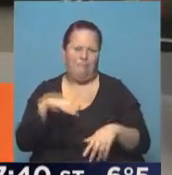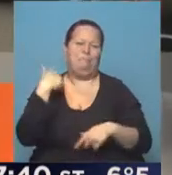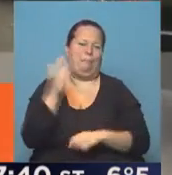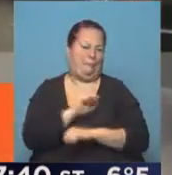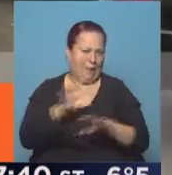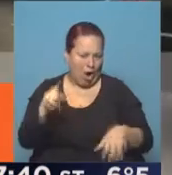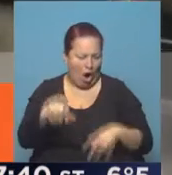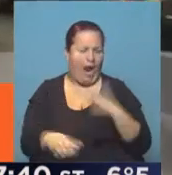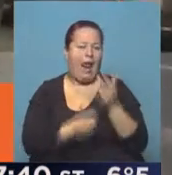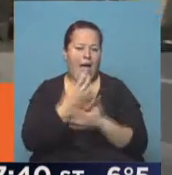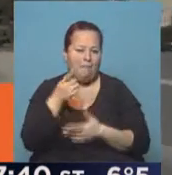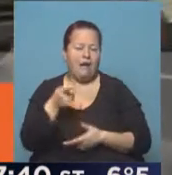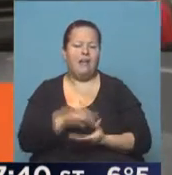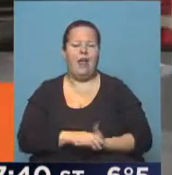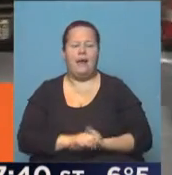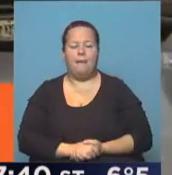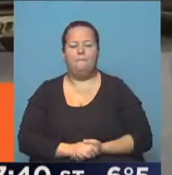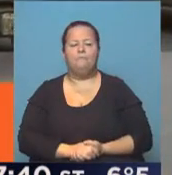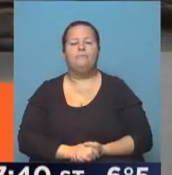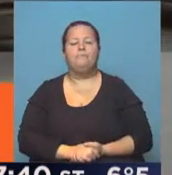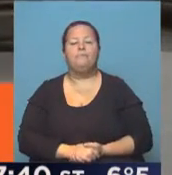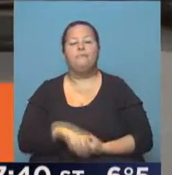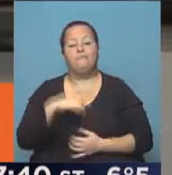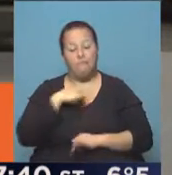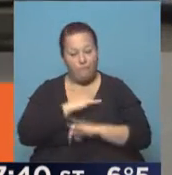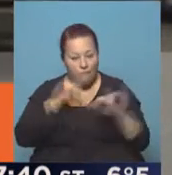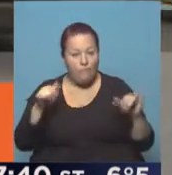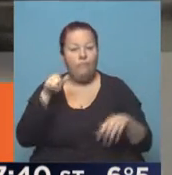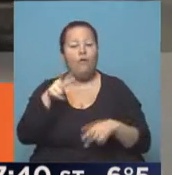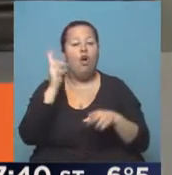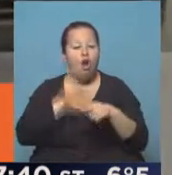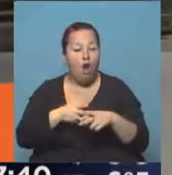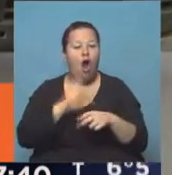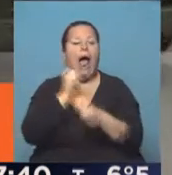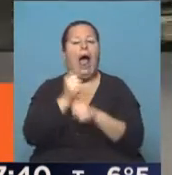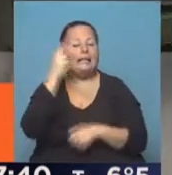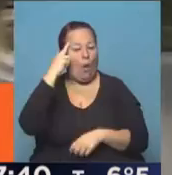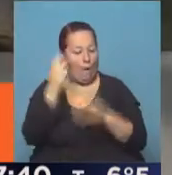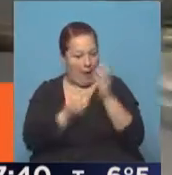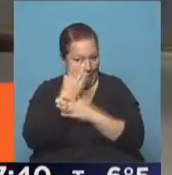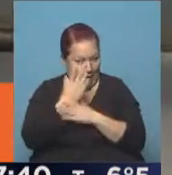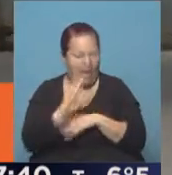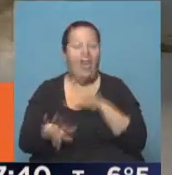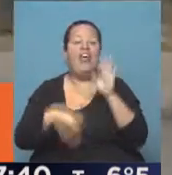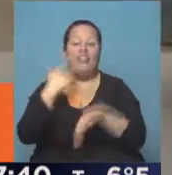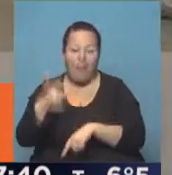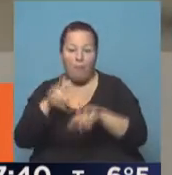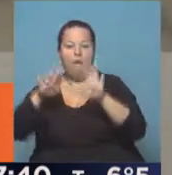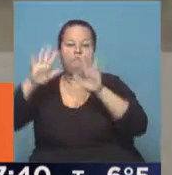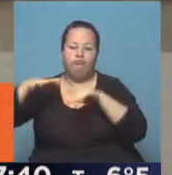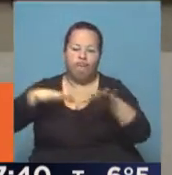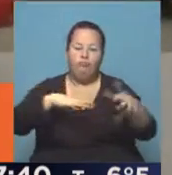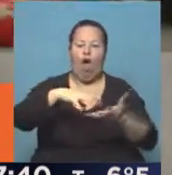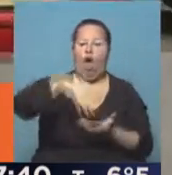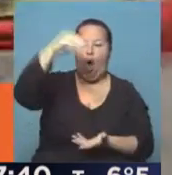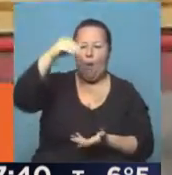de alguna manera esta jornada. Les decía que este corte va a estar hasta las 9 de la mañana, posteriormente se van a dirigir al obelisco